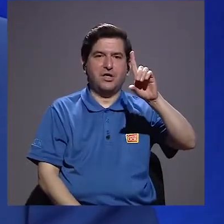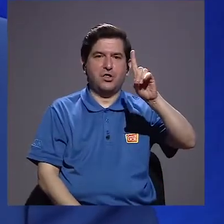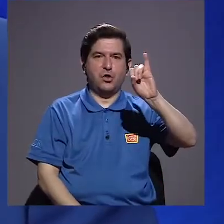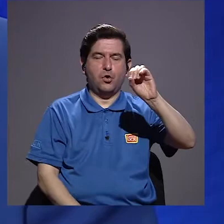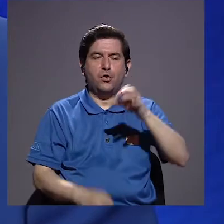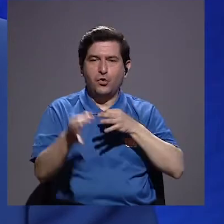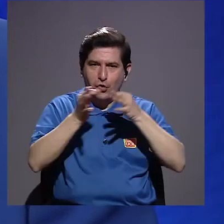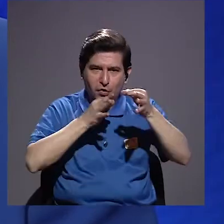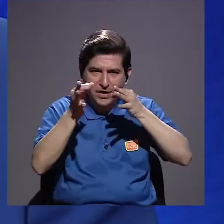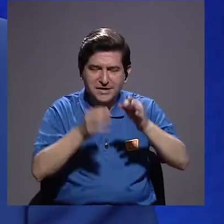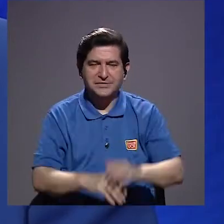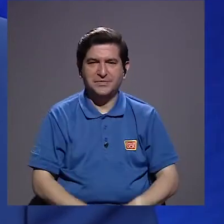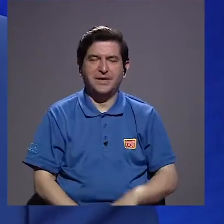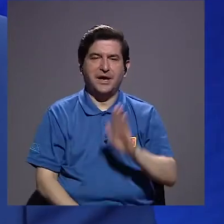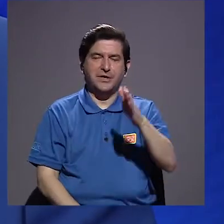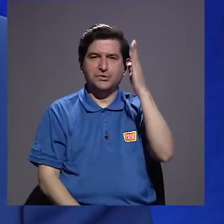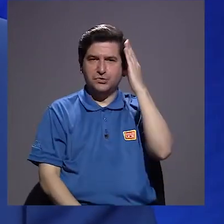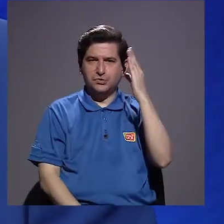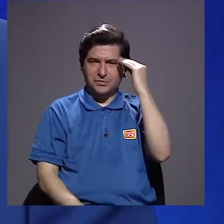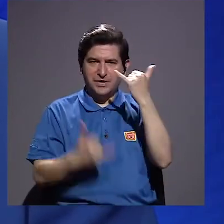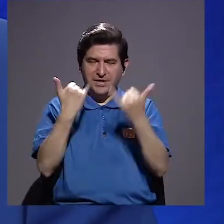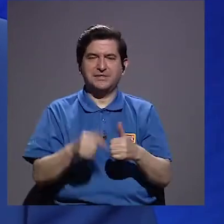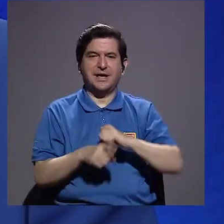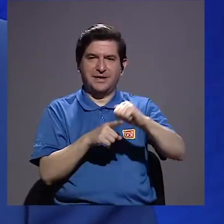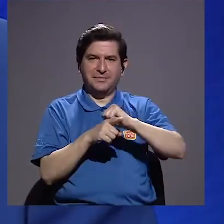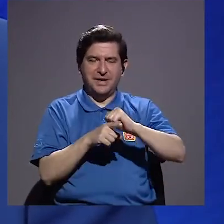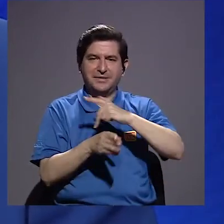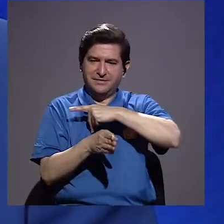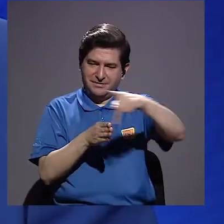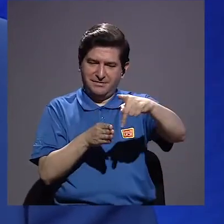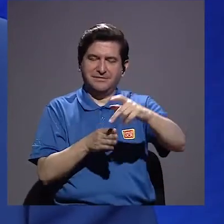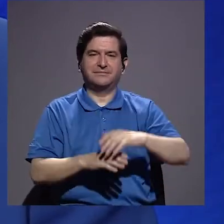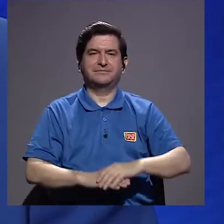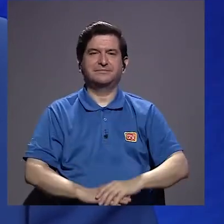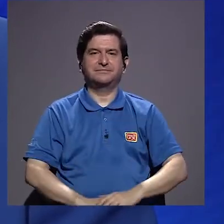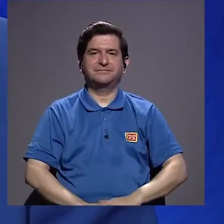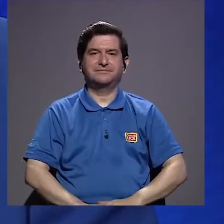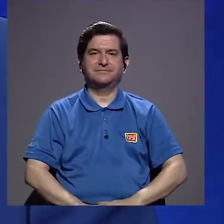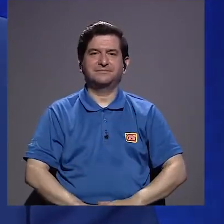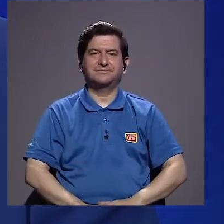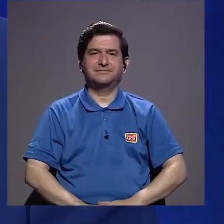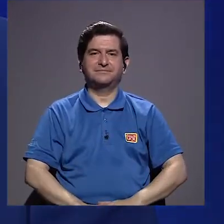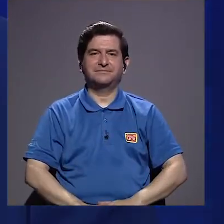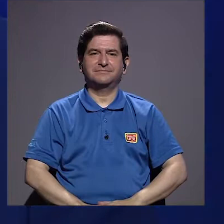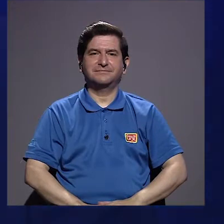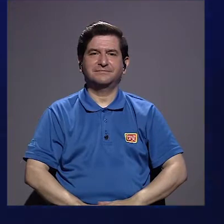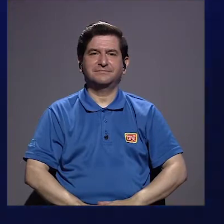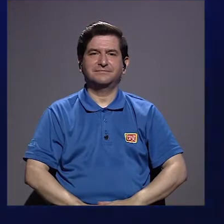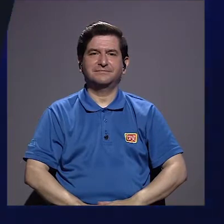para que nos cuente precisamente sus vivencias ya en el ejercicio profesional.